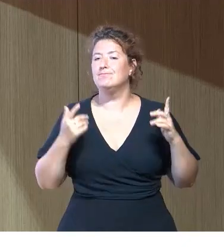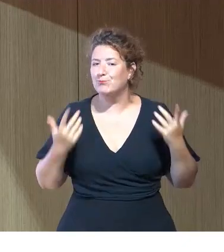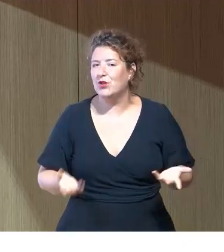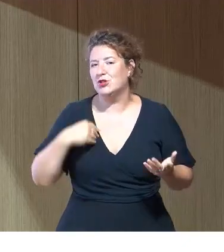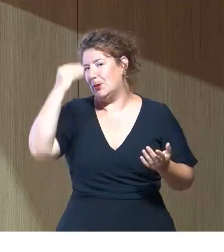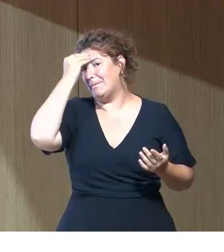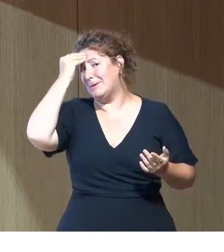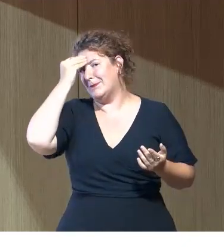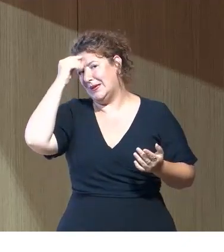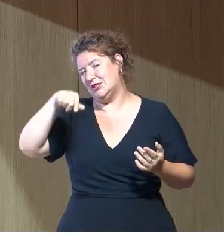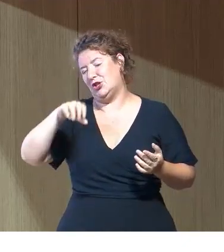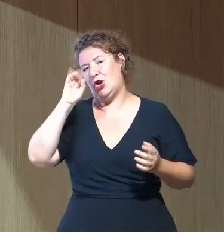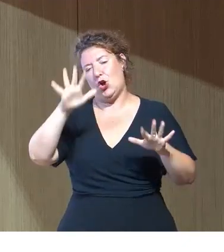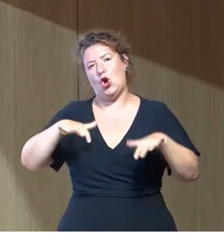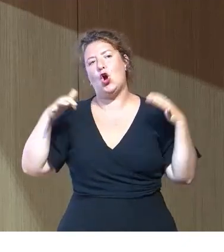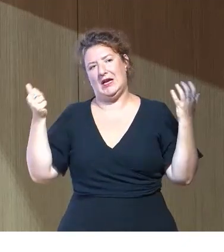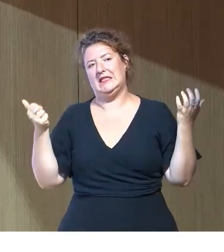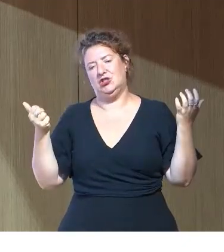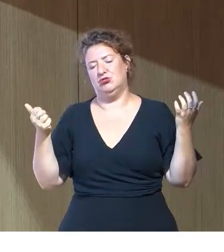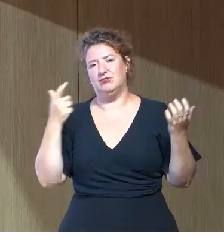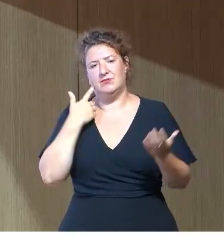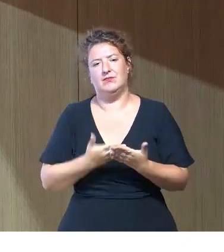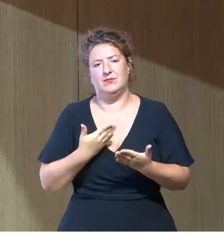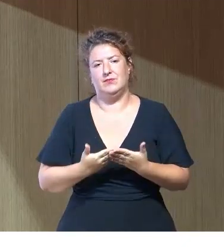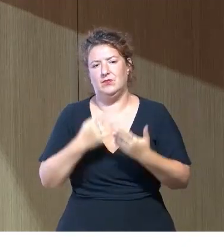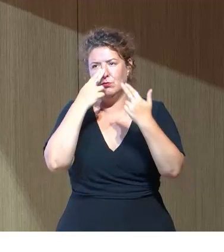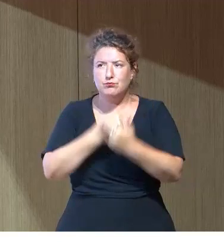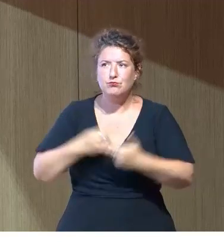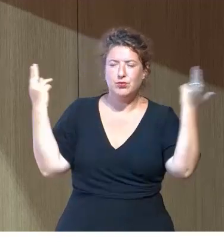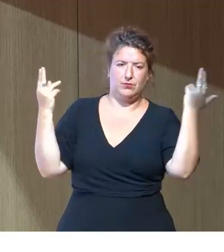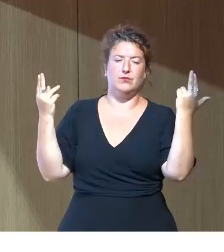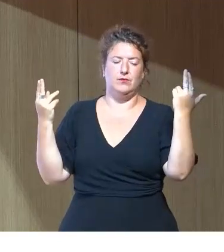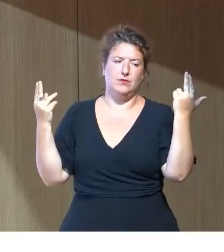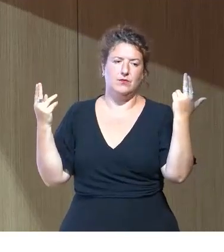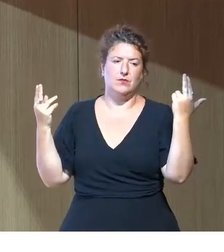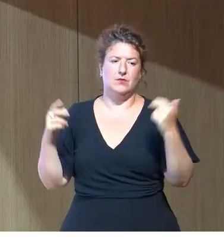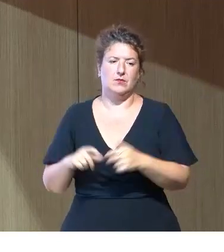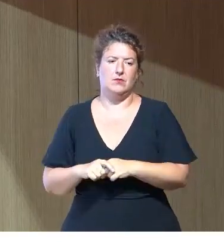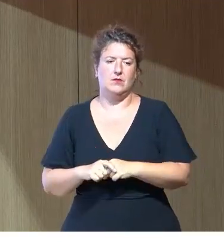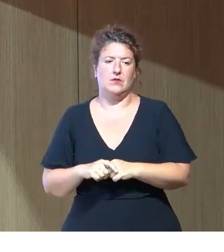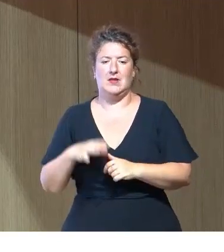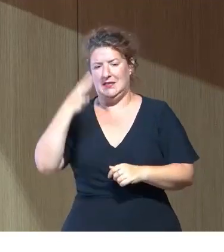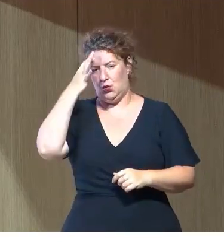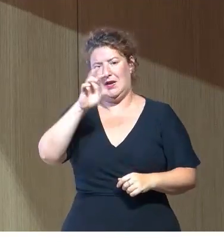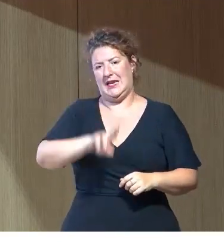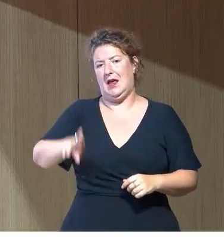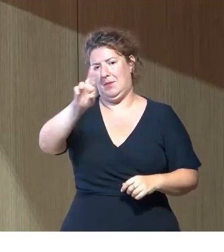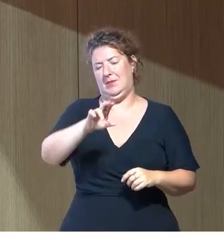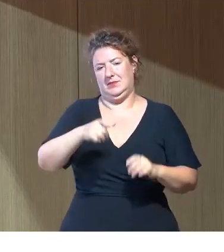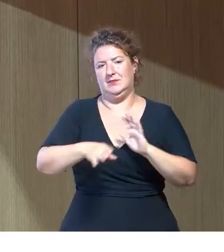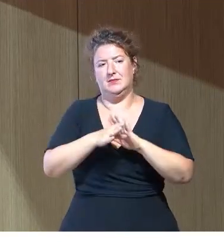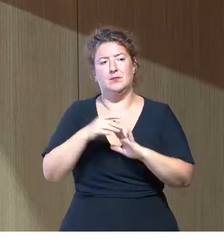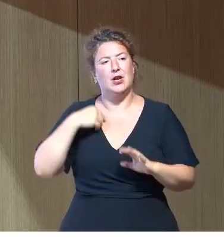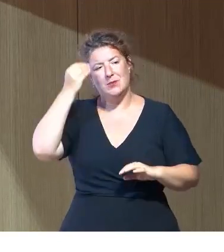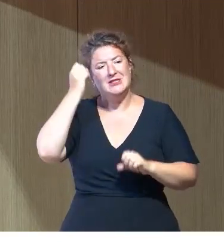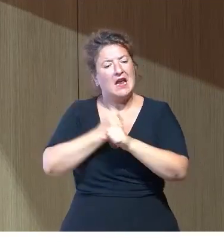es el segundo granito de lo más público que que permanecerá y se repetirá pero yo creo que el trabajo